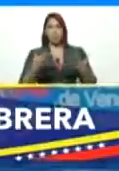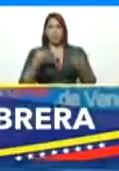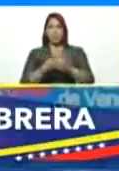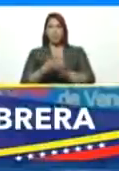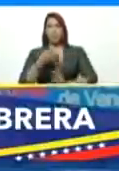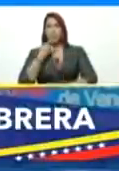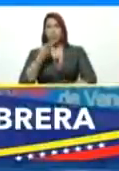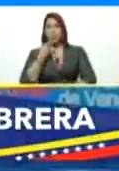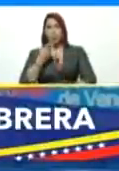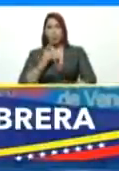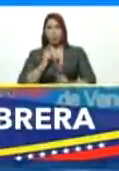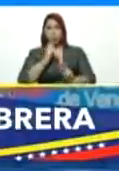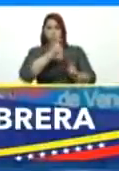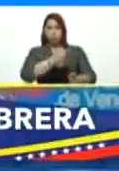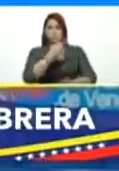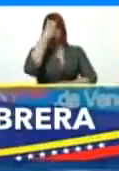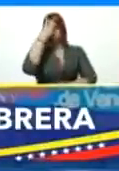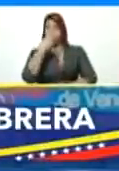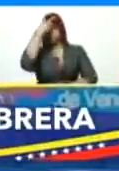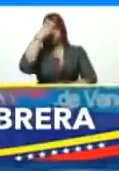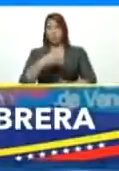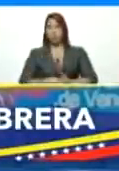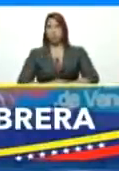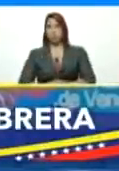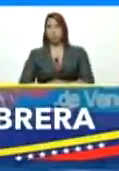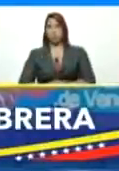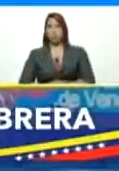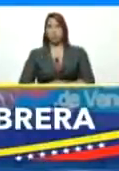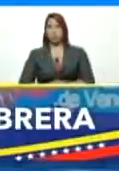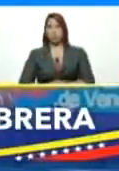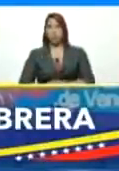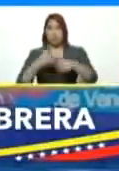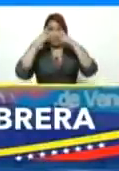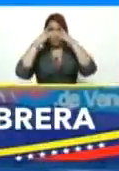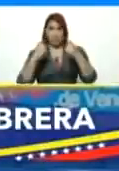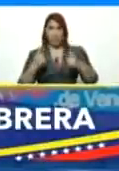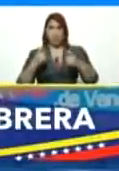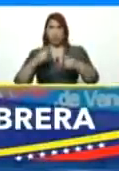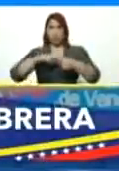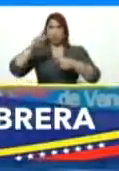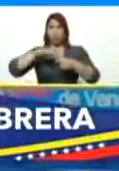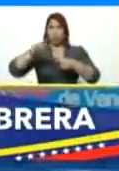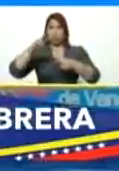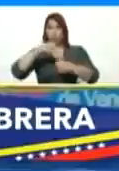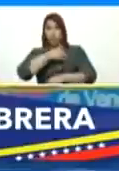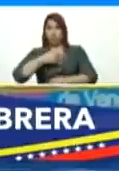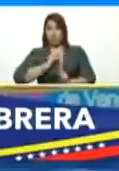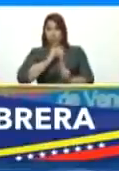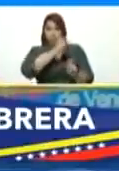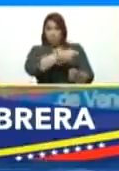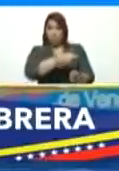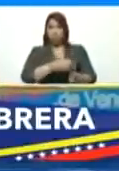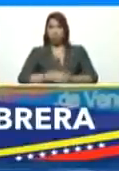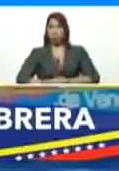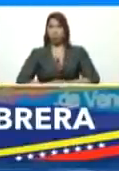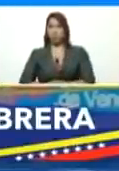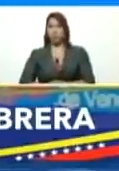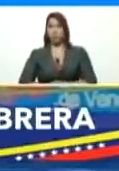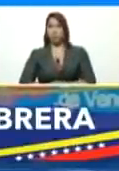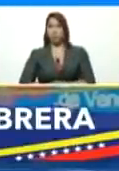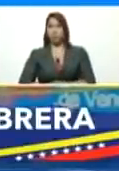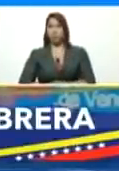quiero encargar a tareck el aissami experto en cristo' moneda quiero encargar lo que